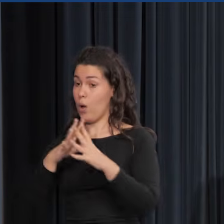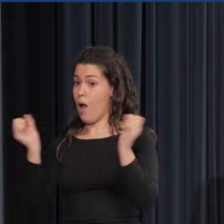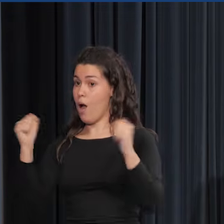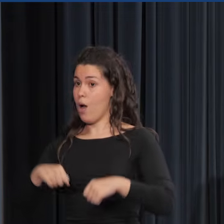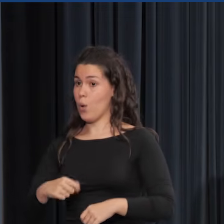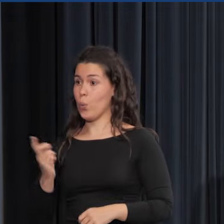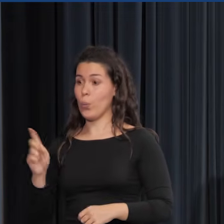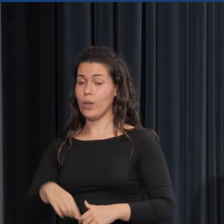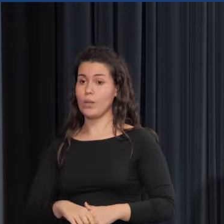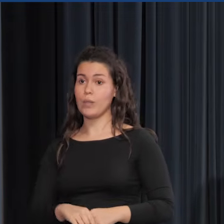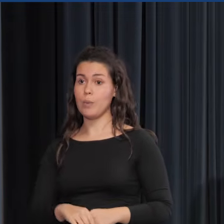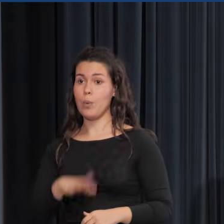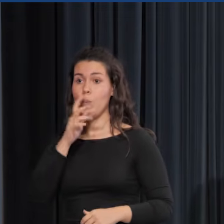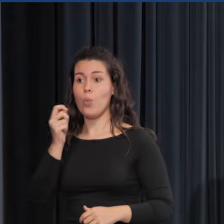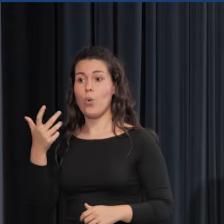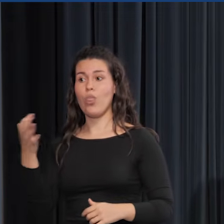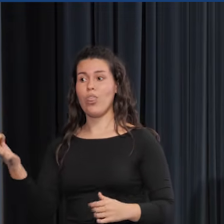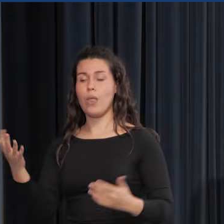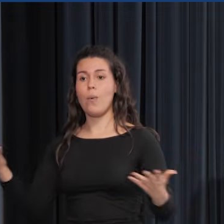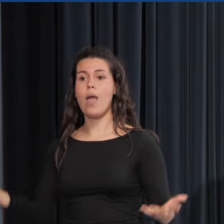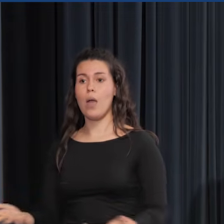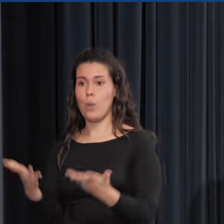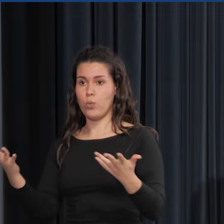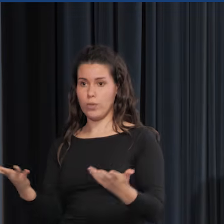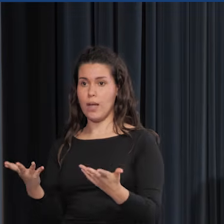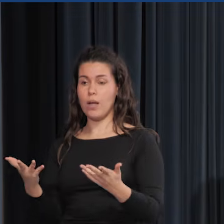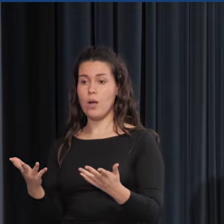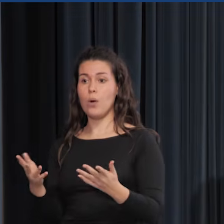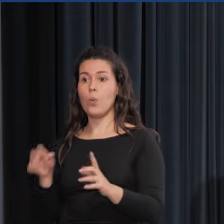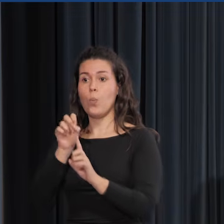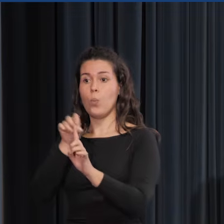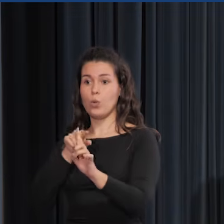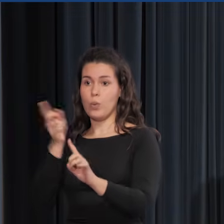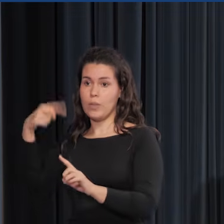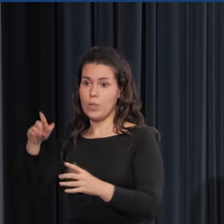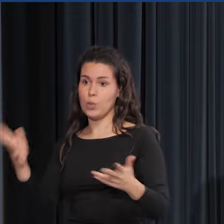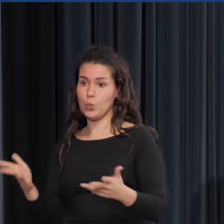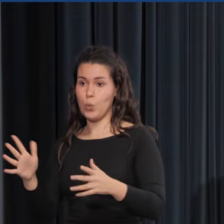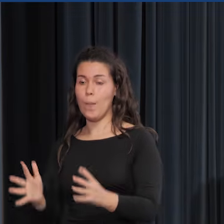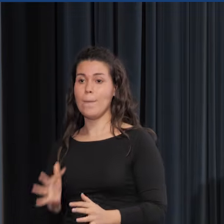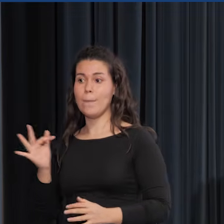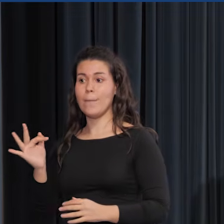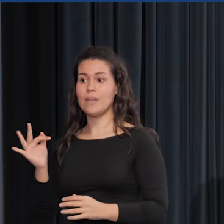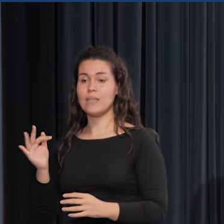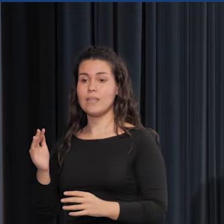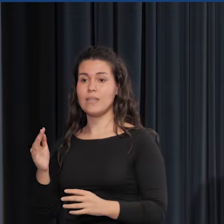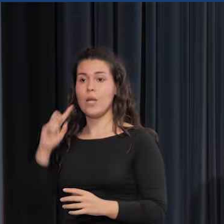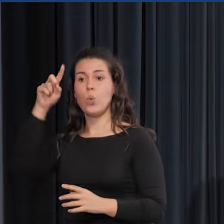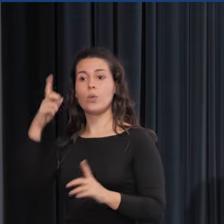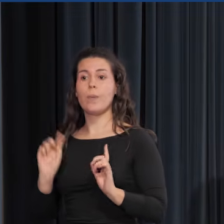un poco a impulsar un poco esa mirada y el reforzar esa cultura